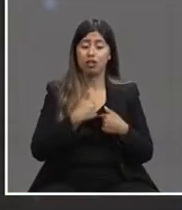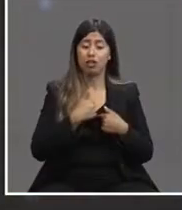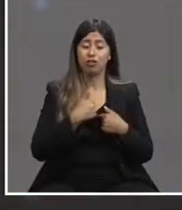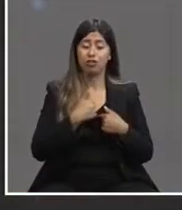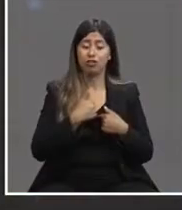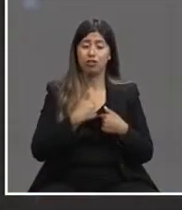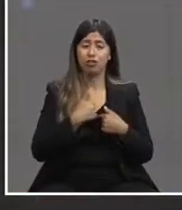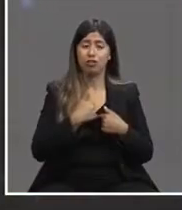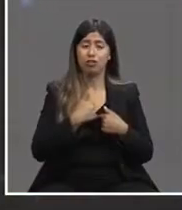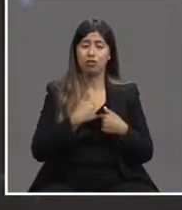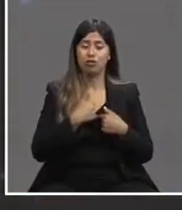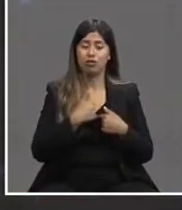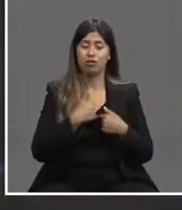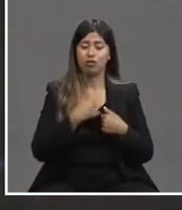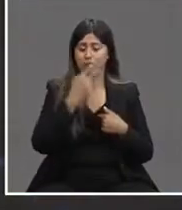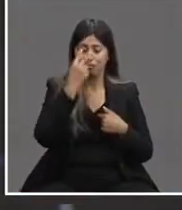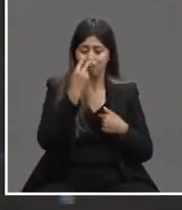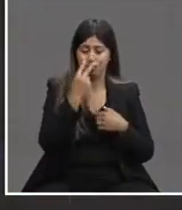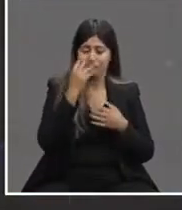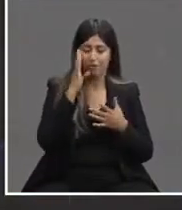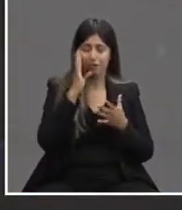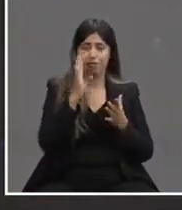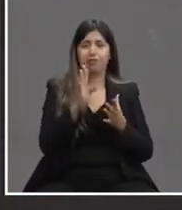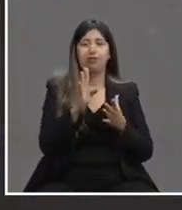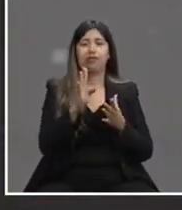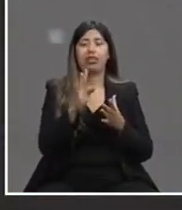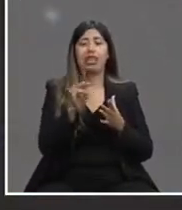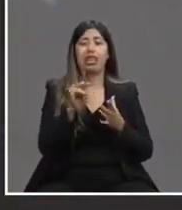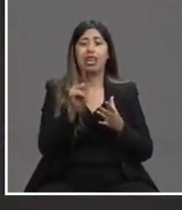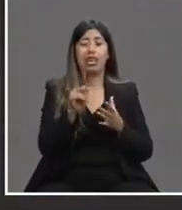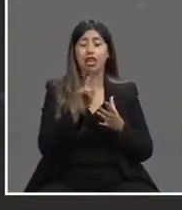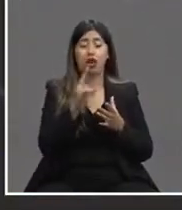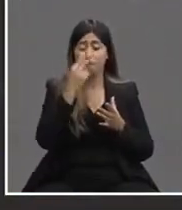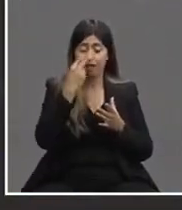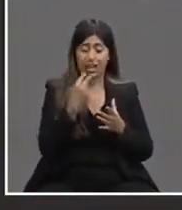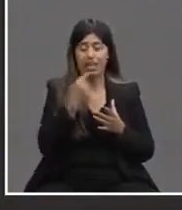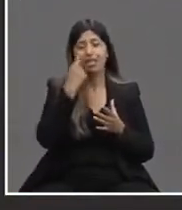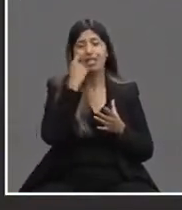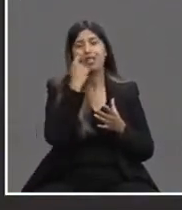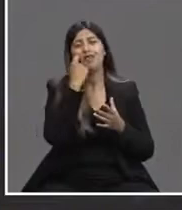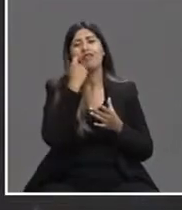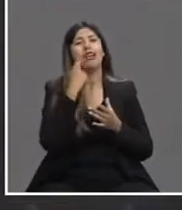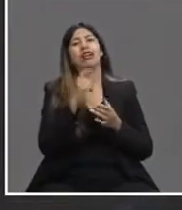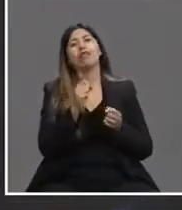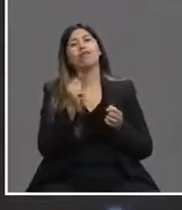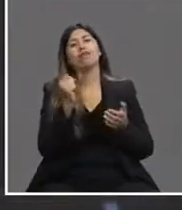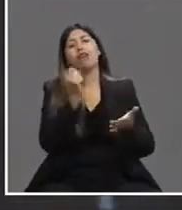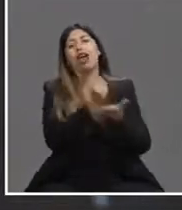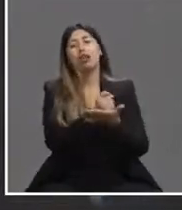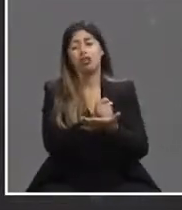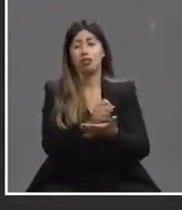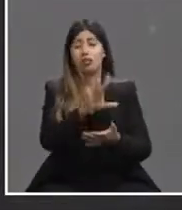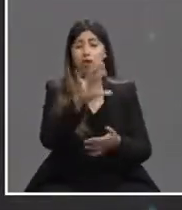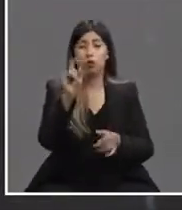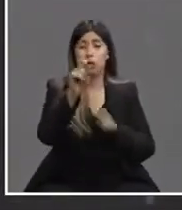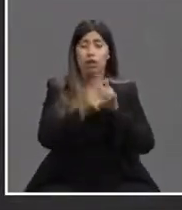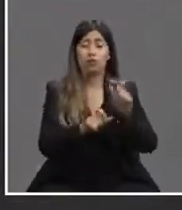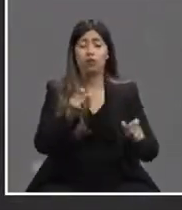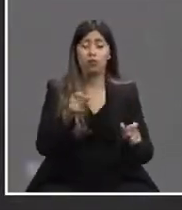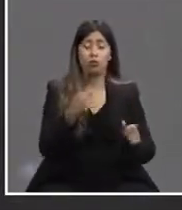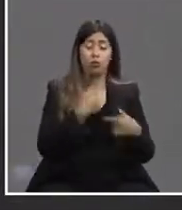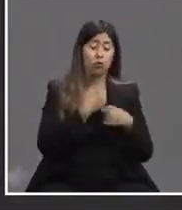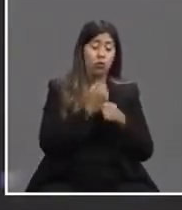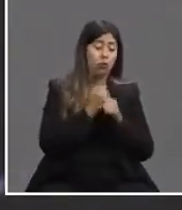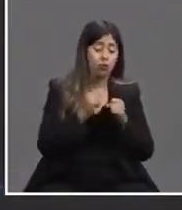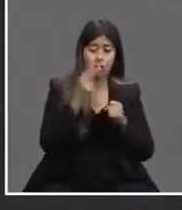tu ceguera es cuántico, digamos. O sea, cuando tú lideras un grupo de 50 personas y tú mismo eres